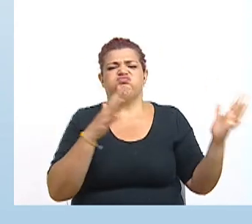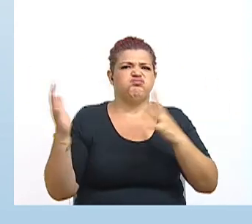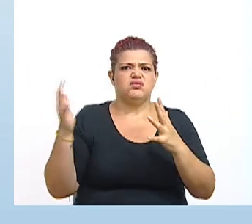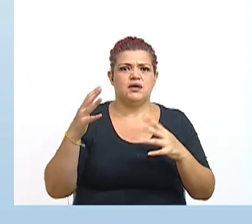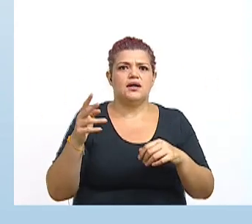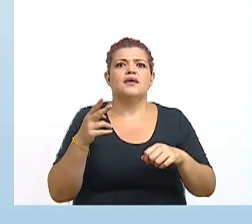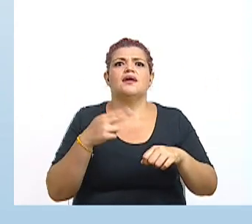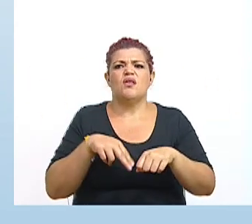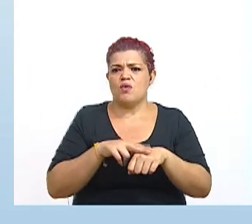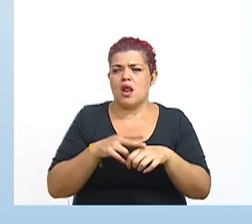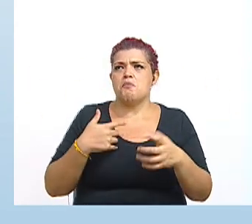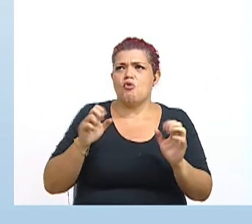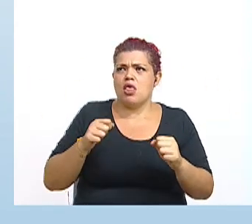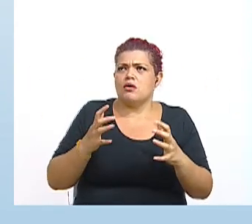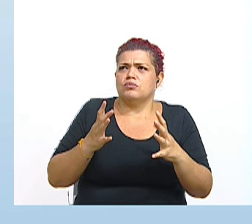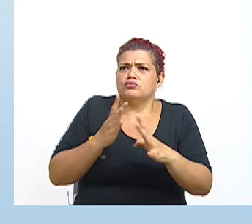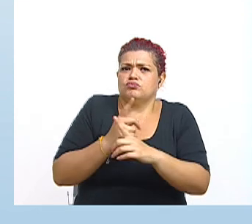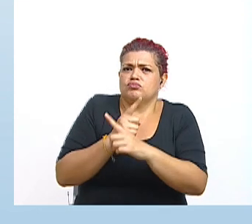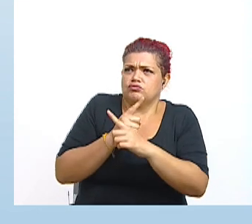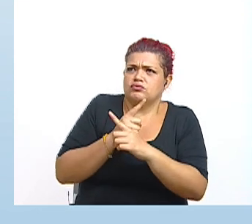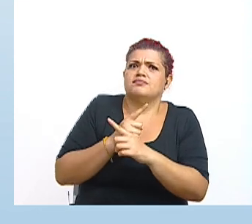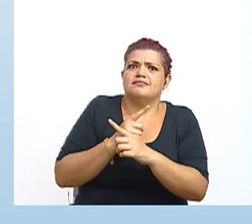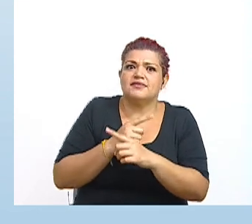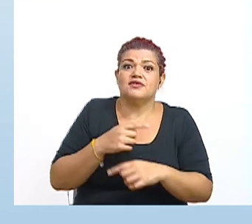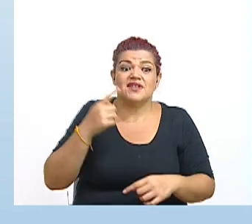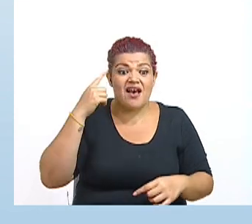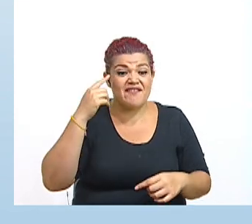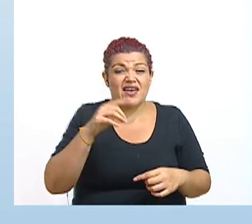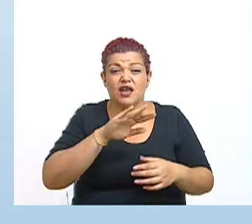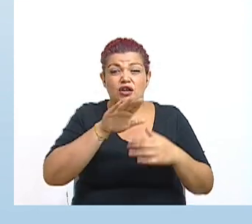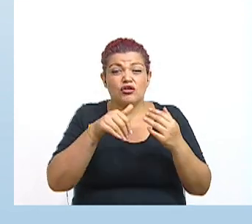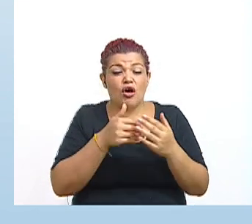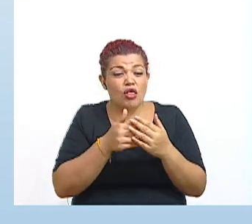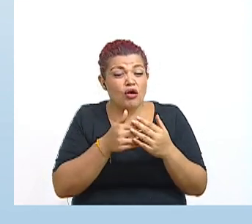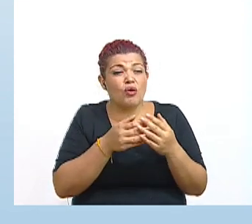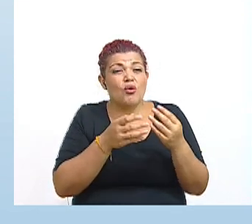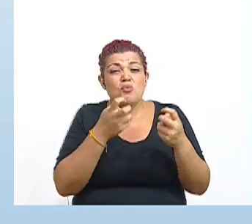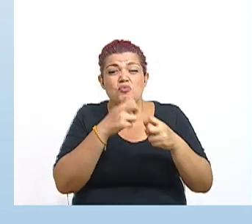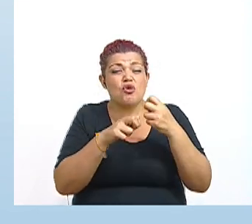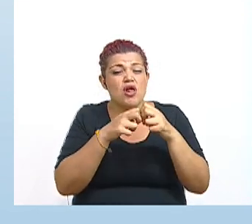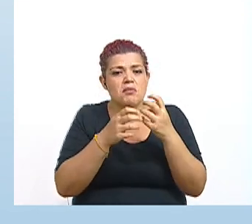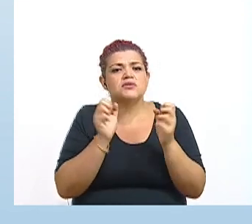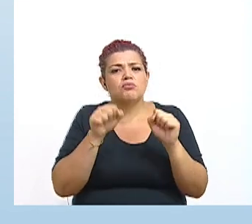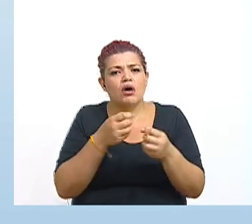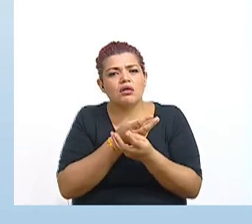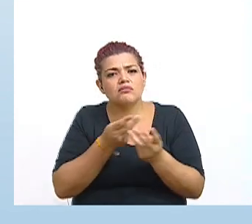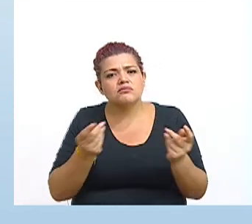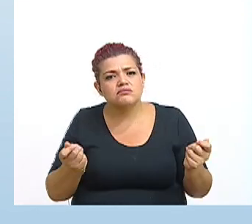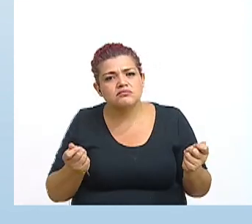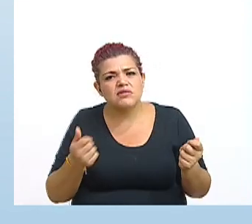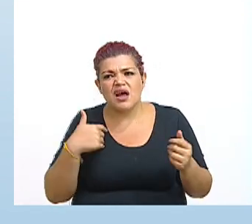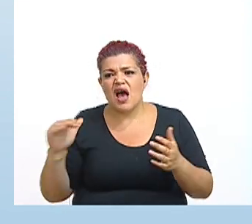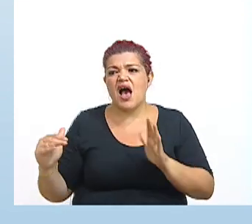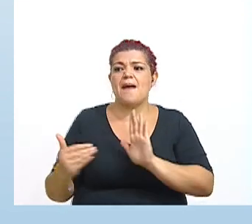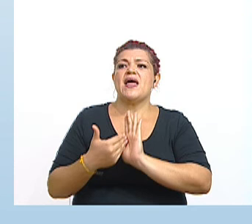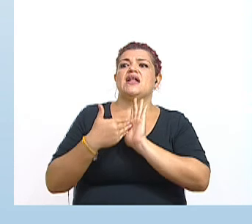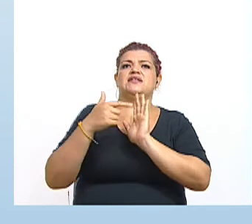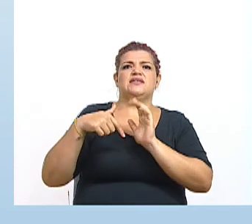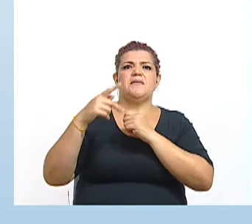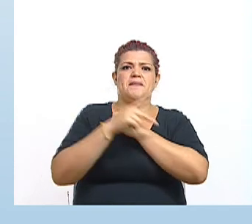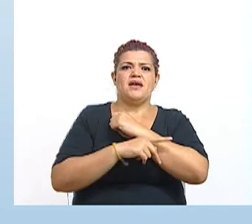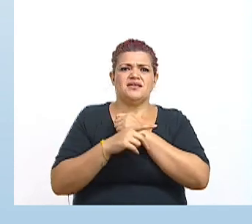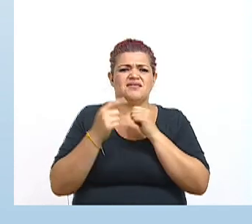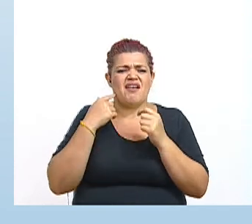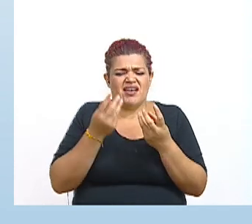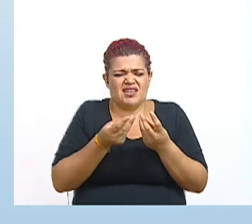Definitivamente que todo esto nos puede ayudar a solucionar una serie de problemas, una serie de amenazas que tenemos en nuestro país. Residuos,